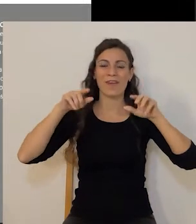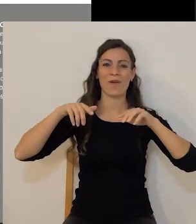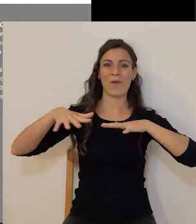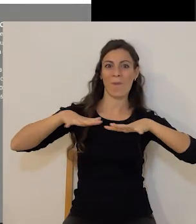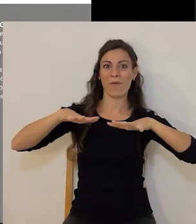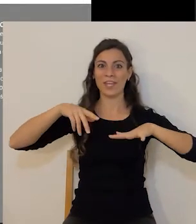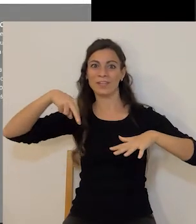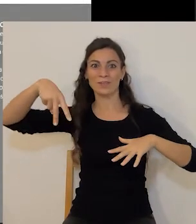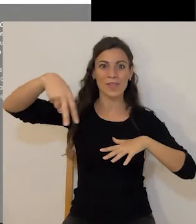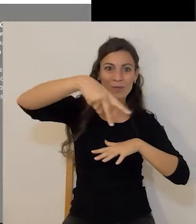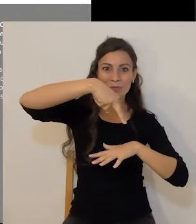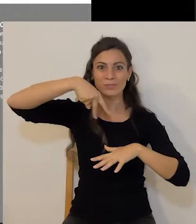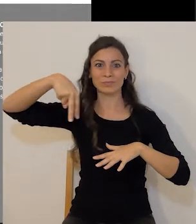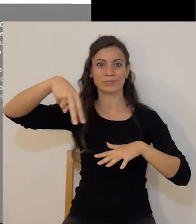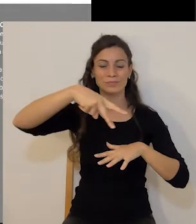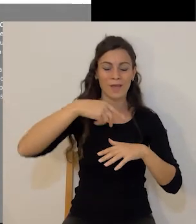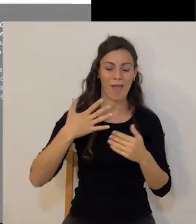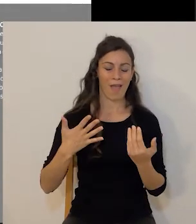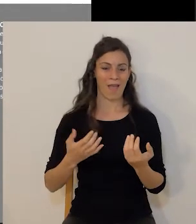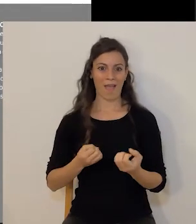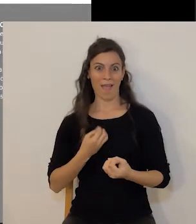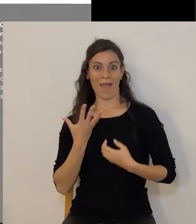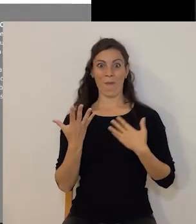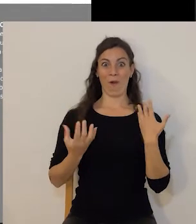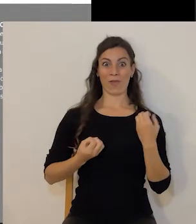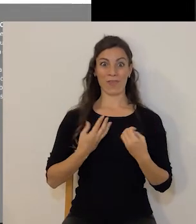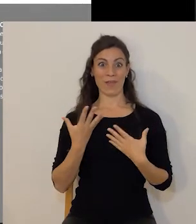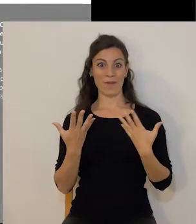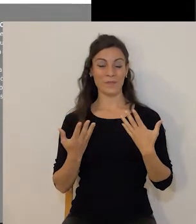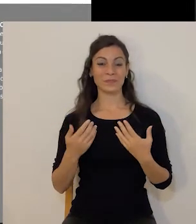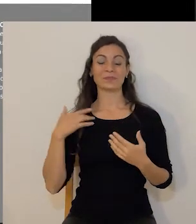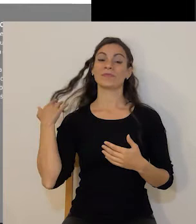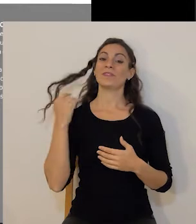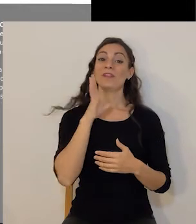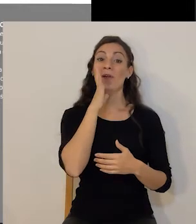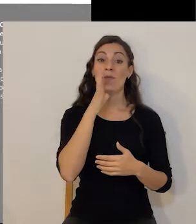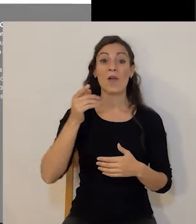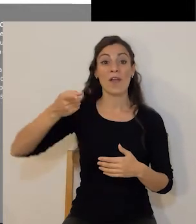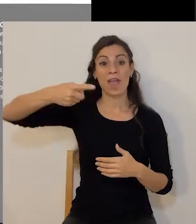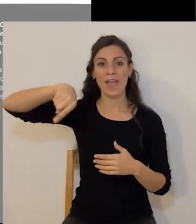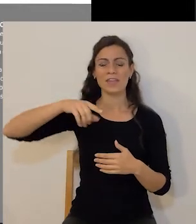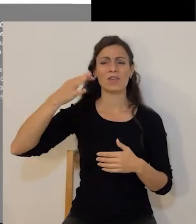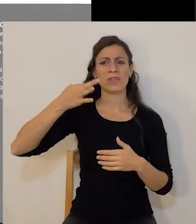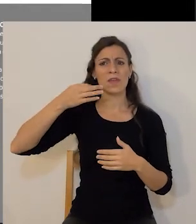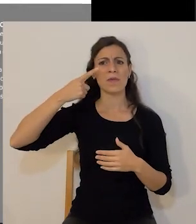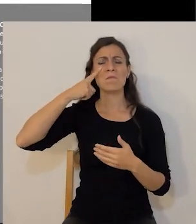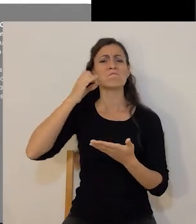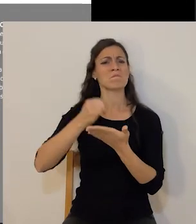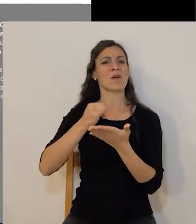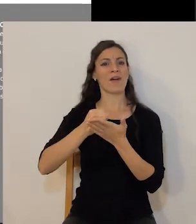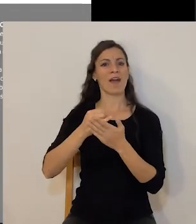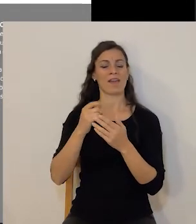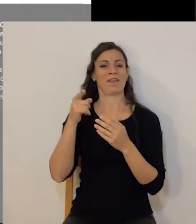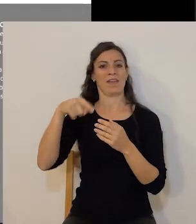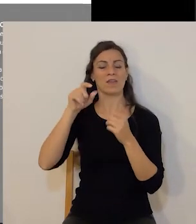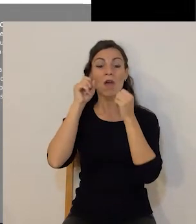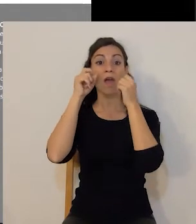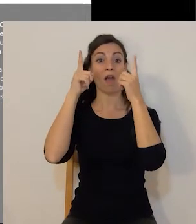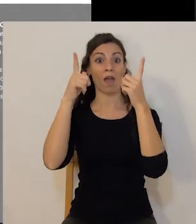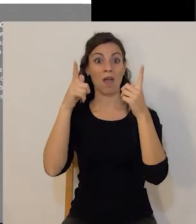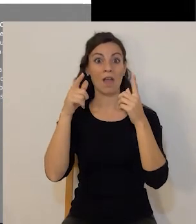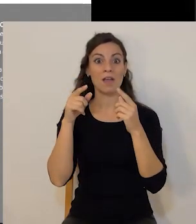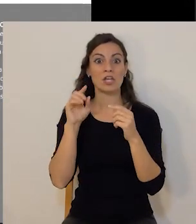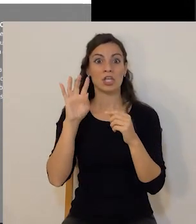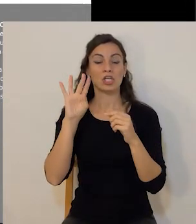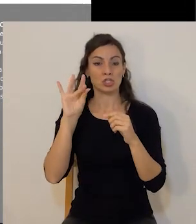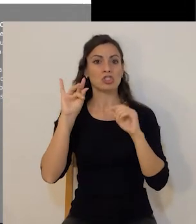están levantándose de la emoción, porque tienen que experimentarlo para que vean, ¿habéis aprendido? Claro